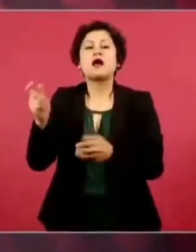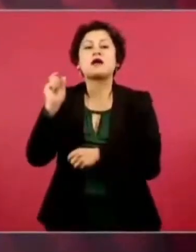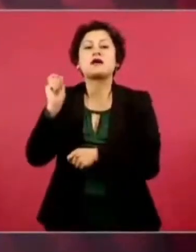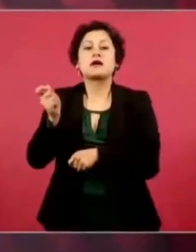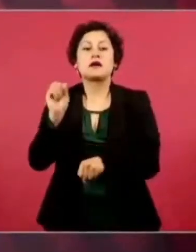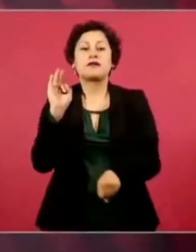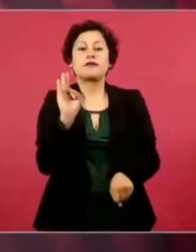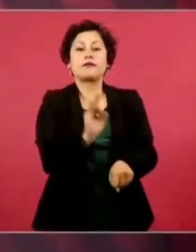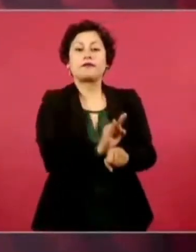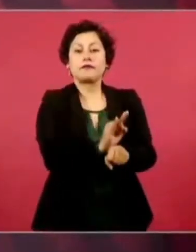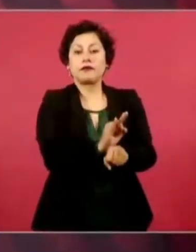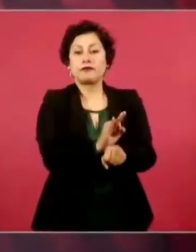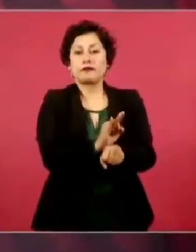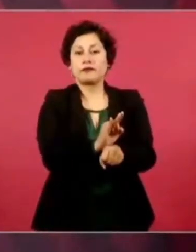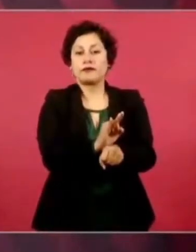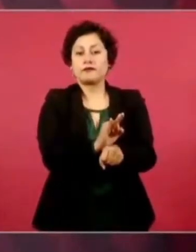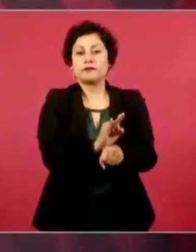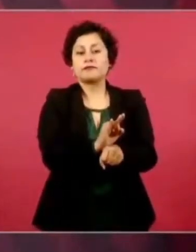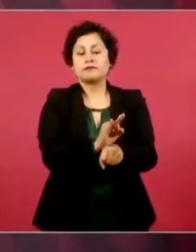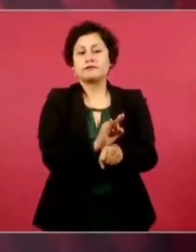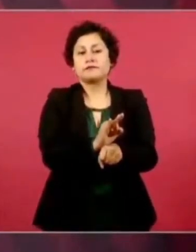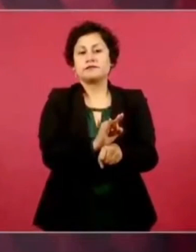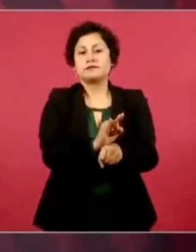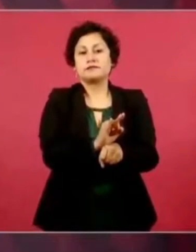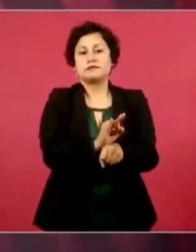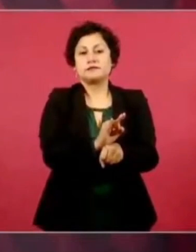amparos y liberaron